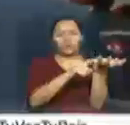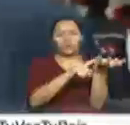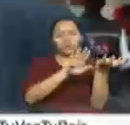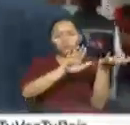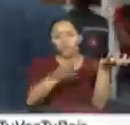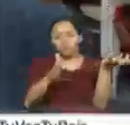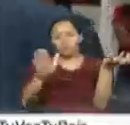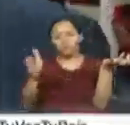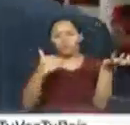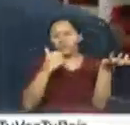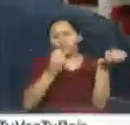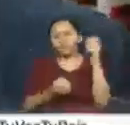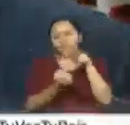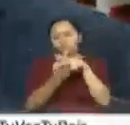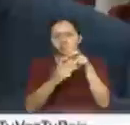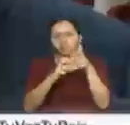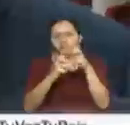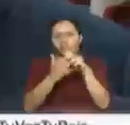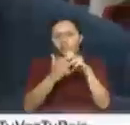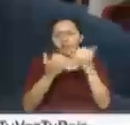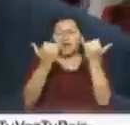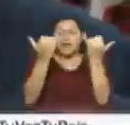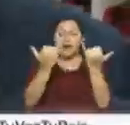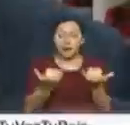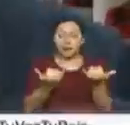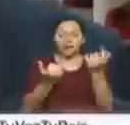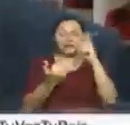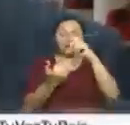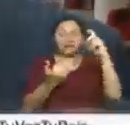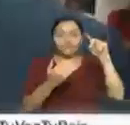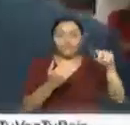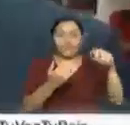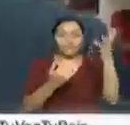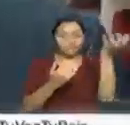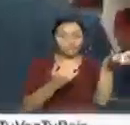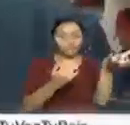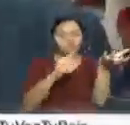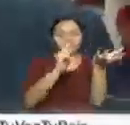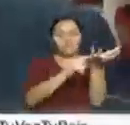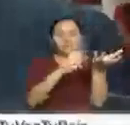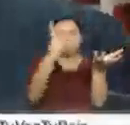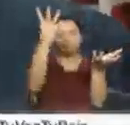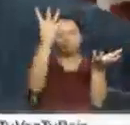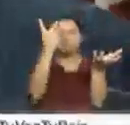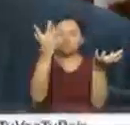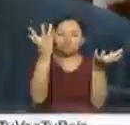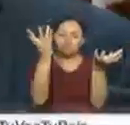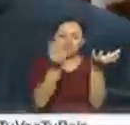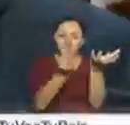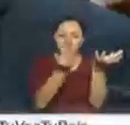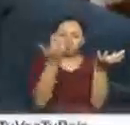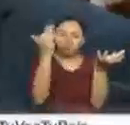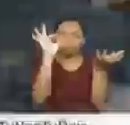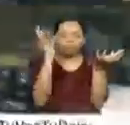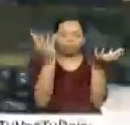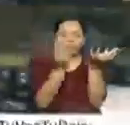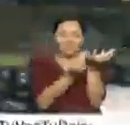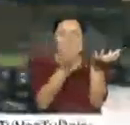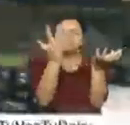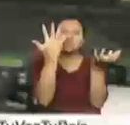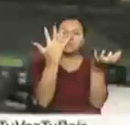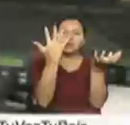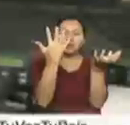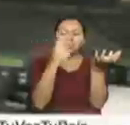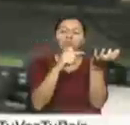estamos en 5.4 homicidios y asesinatos por cada 100.000 habitantes. Vamos por el camino correcto. Nos falta mucho por hacer, pero vamos por el